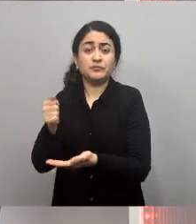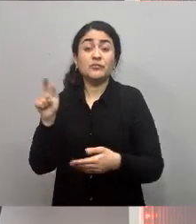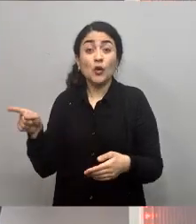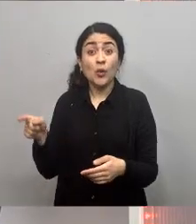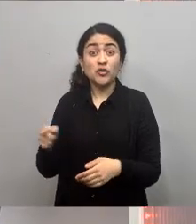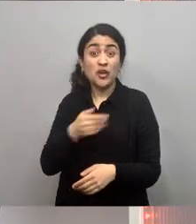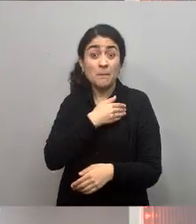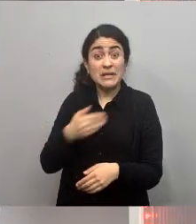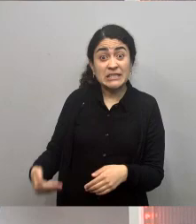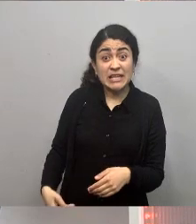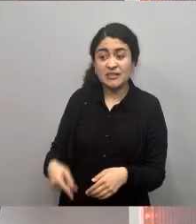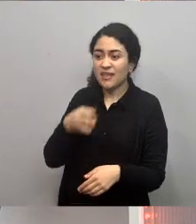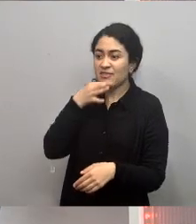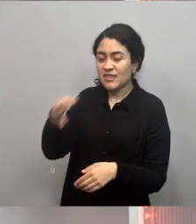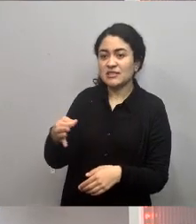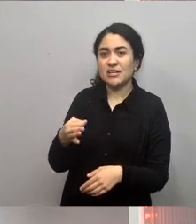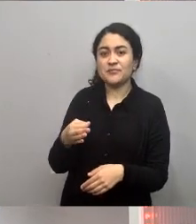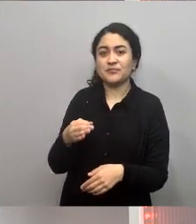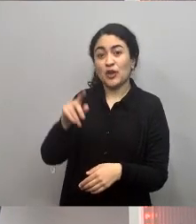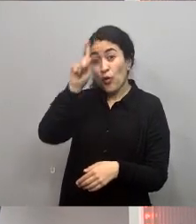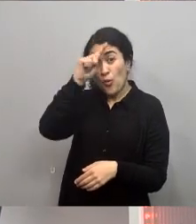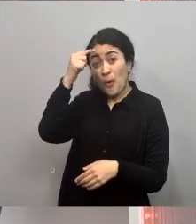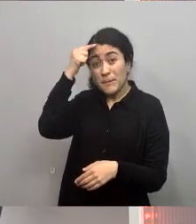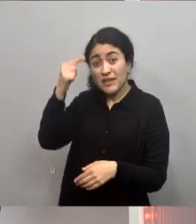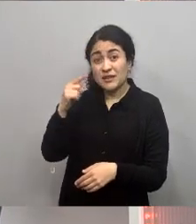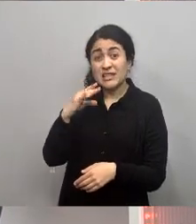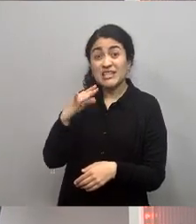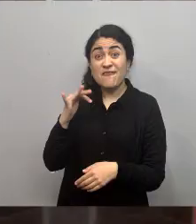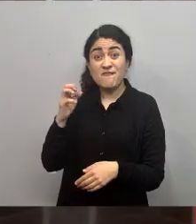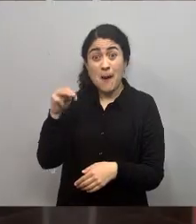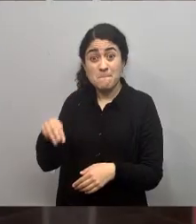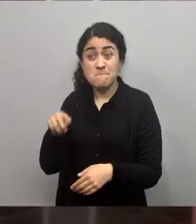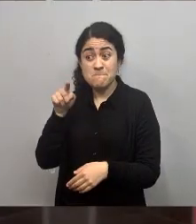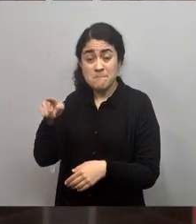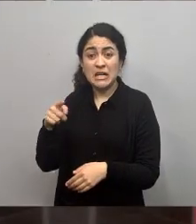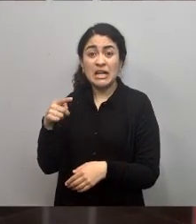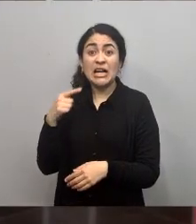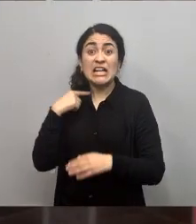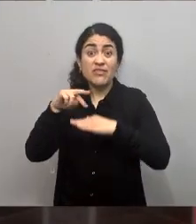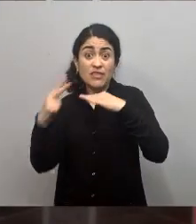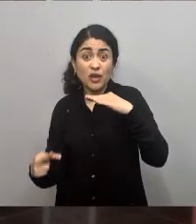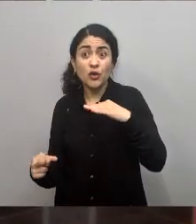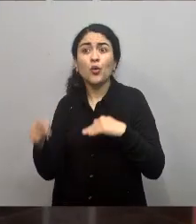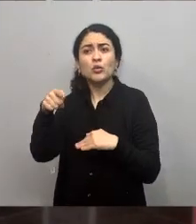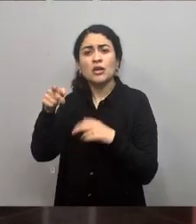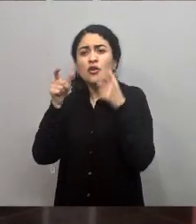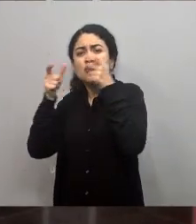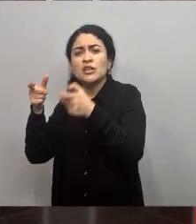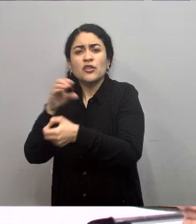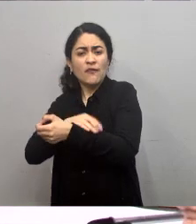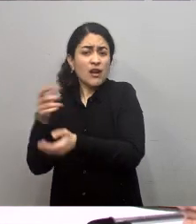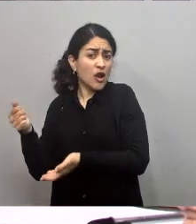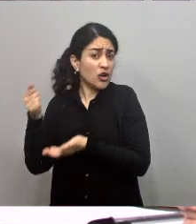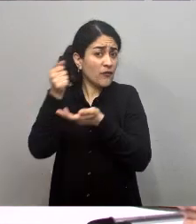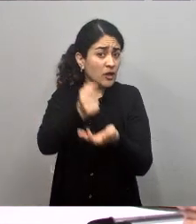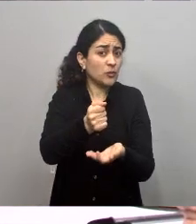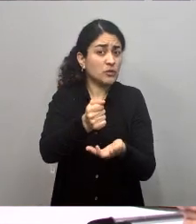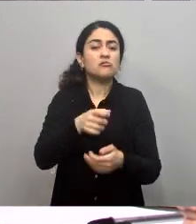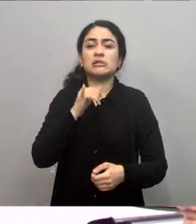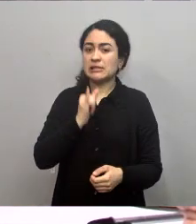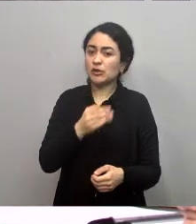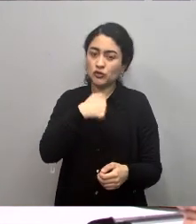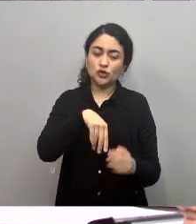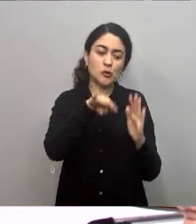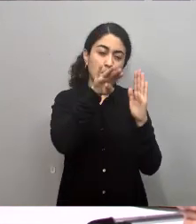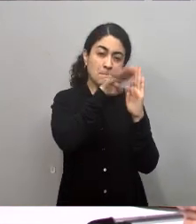cierto?, un Cefam para Quintero, Sí. ¿ustedes también de alguna forma van a tener que colaborar con recursos o es dentro de este plan que hay? Está dentro del plan que